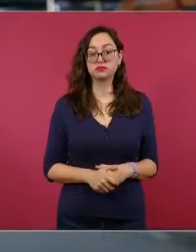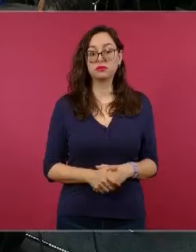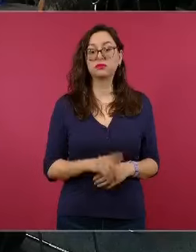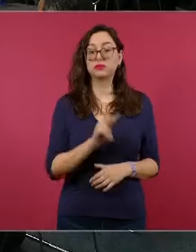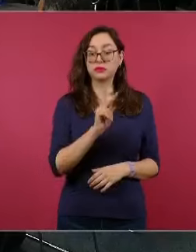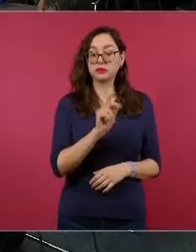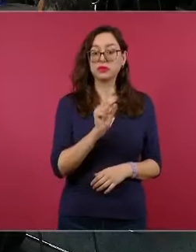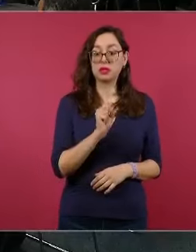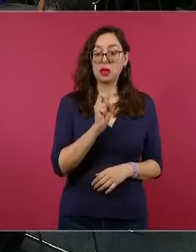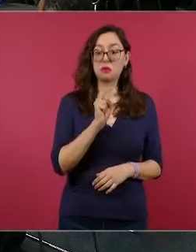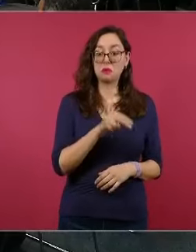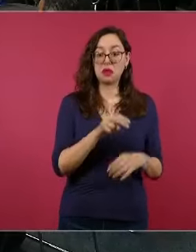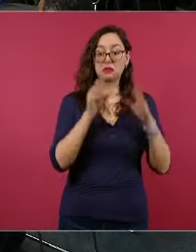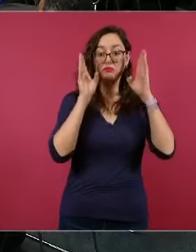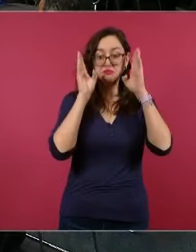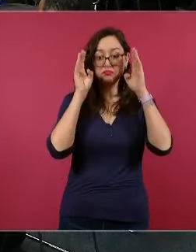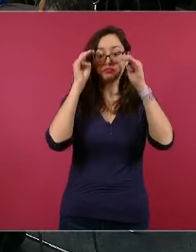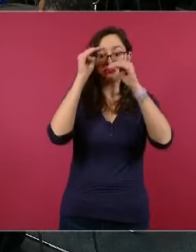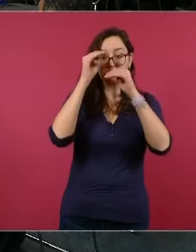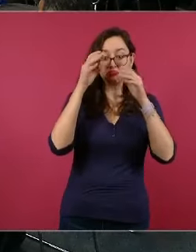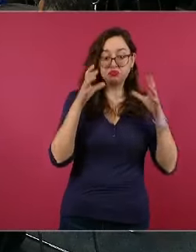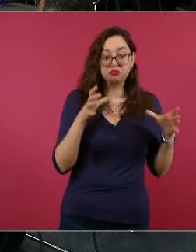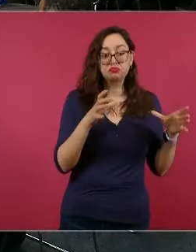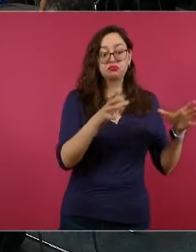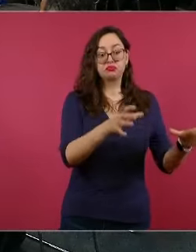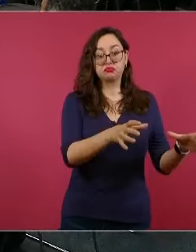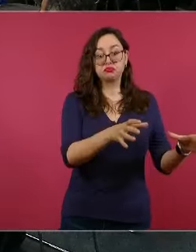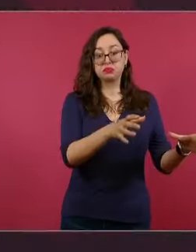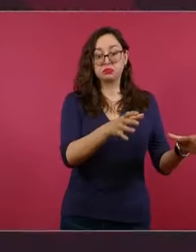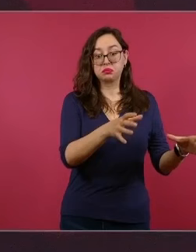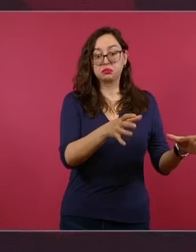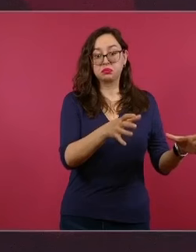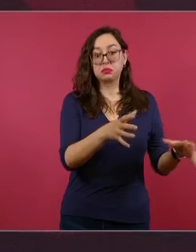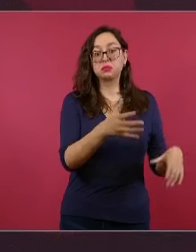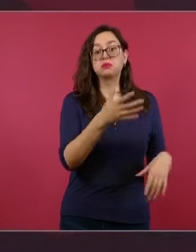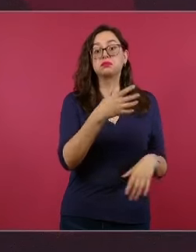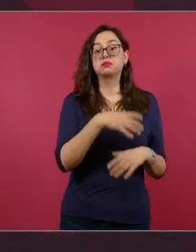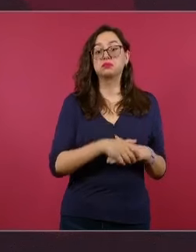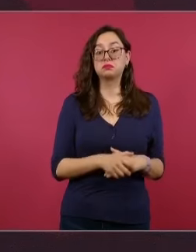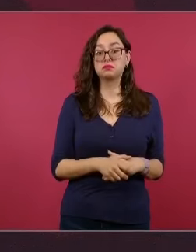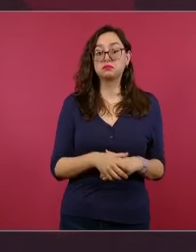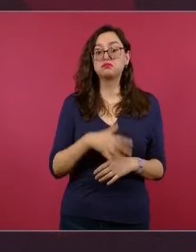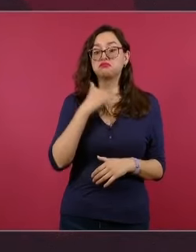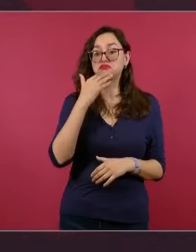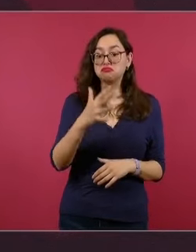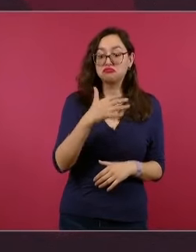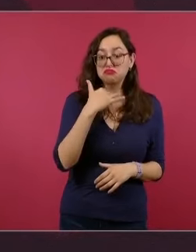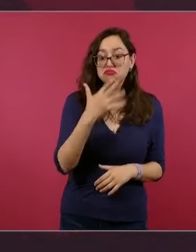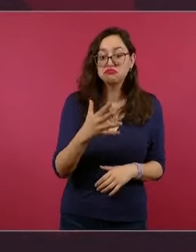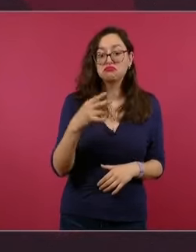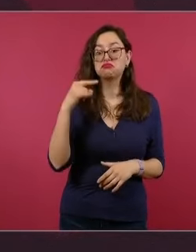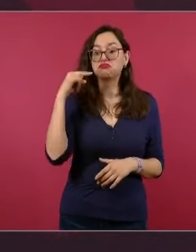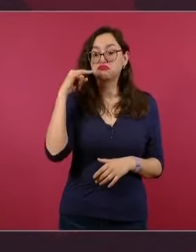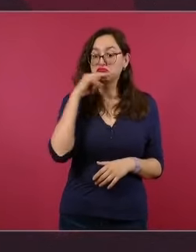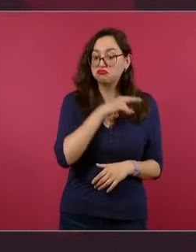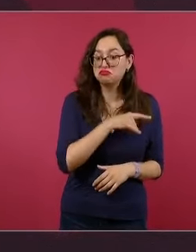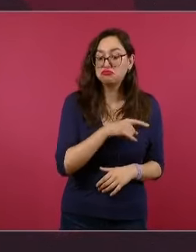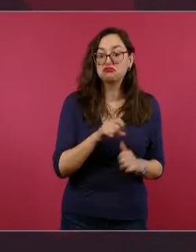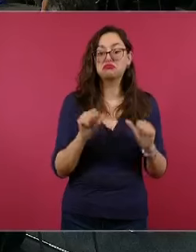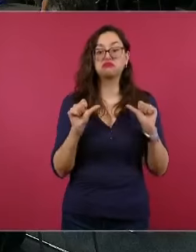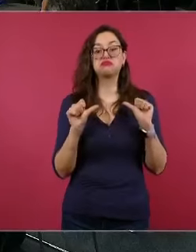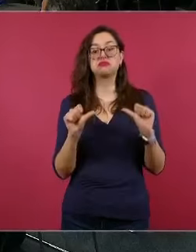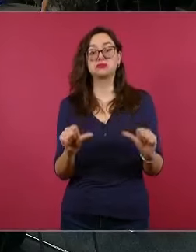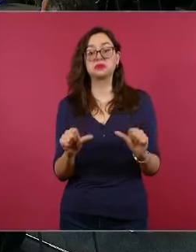conservadores como usted les llama de Sonora cínicos corruptos hipócritas y